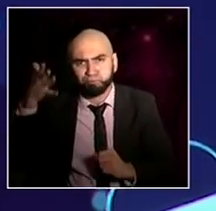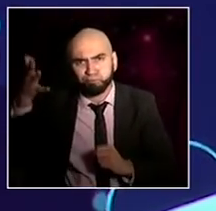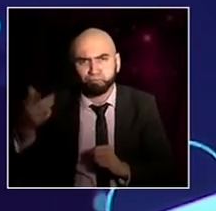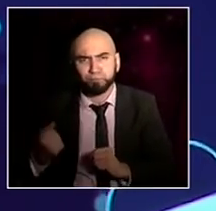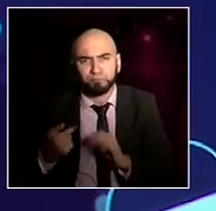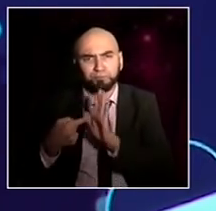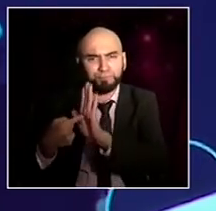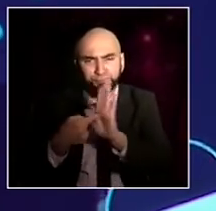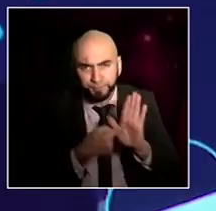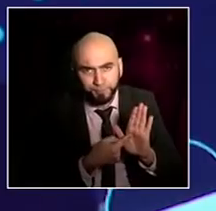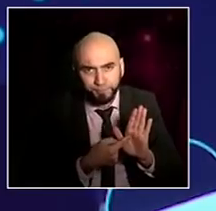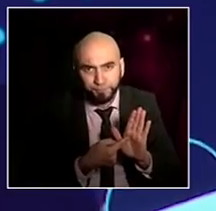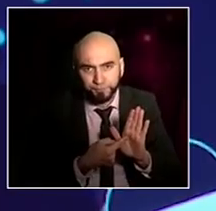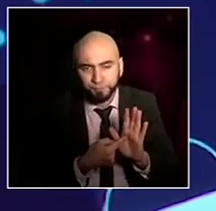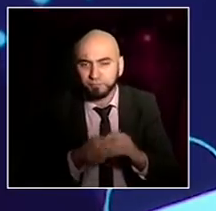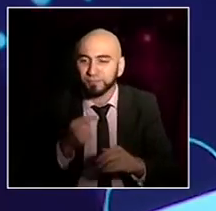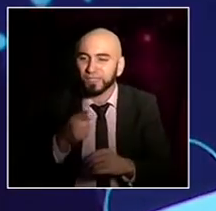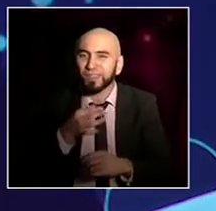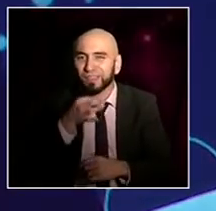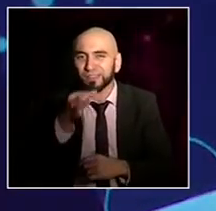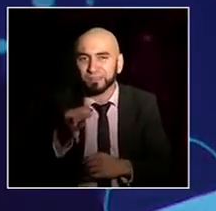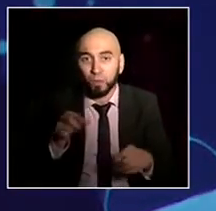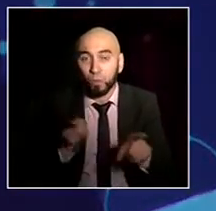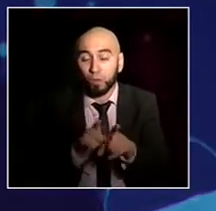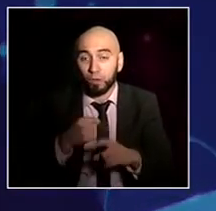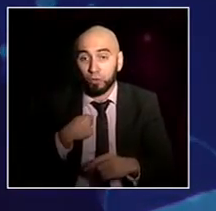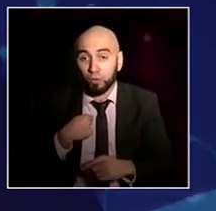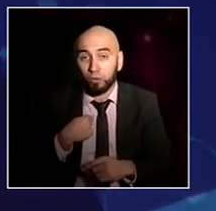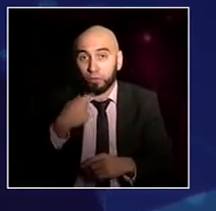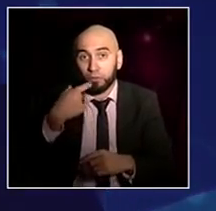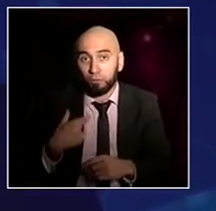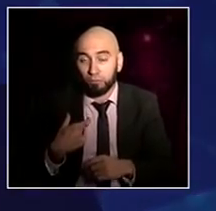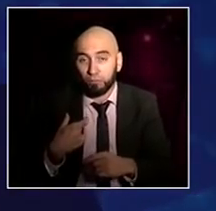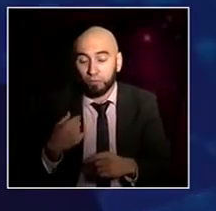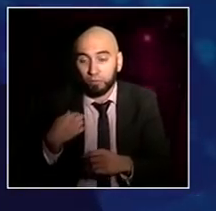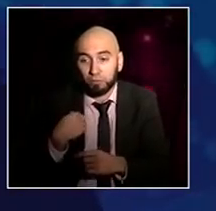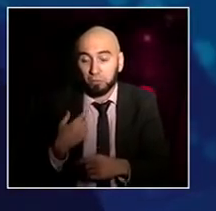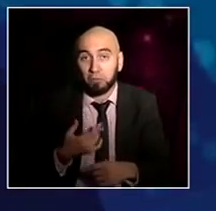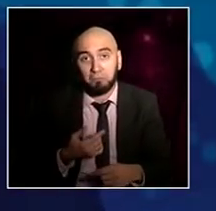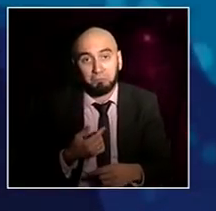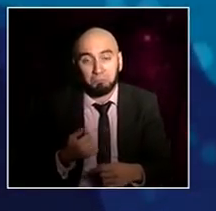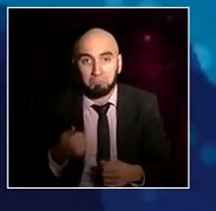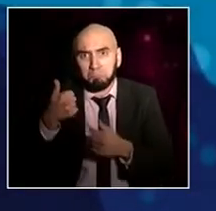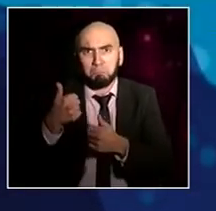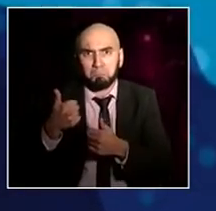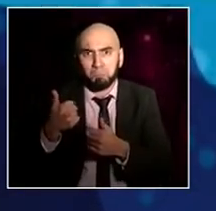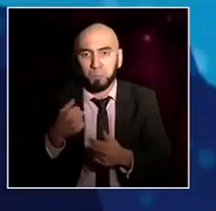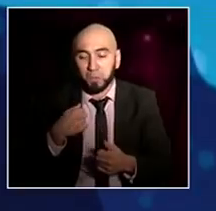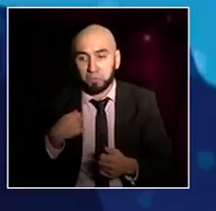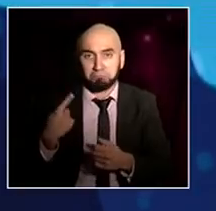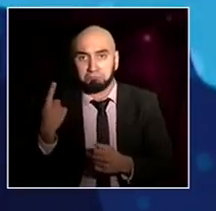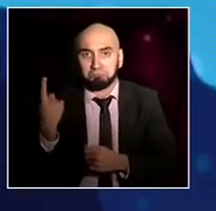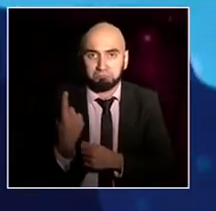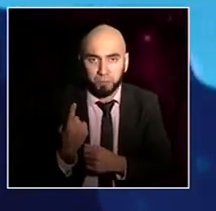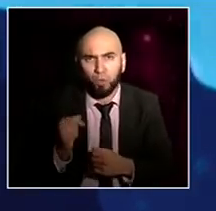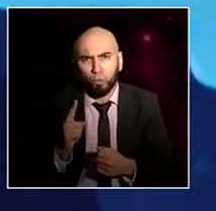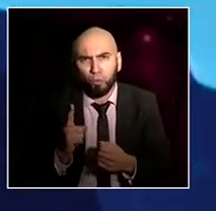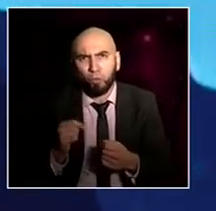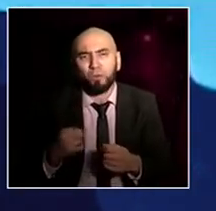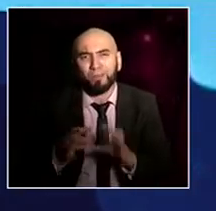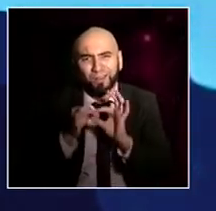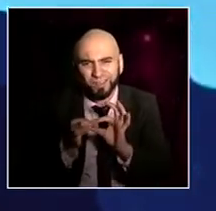y al mencionar que no es un privilegio personal, pero un privilegio científico estar en Chile. He sido inspirado en mi carrera